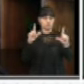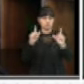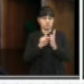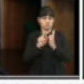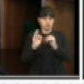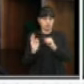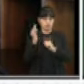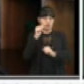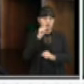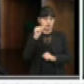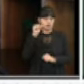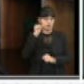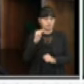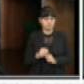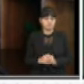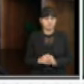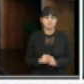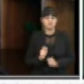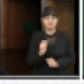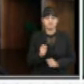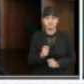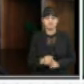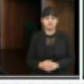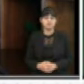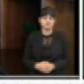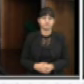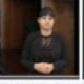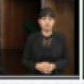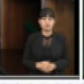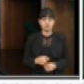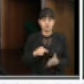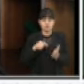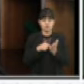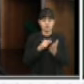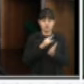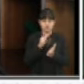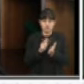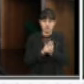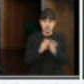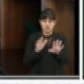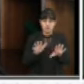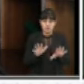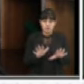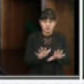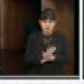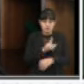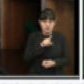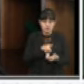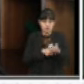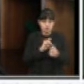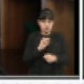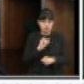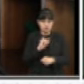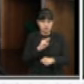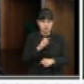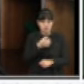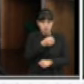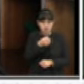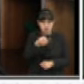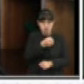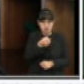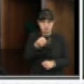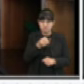decisiones que estaba claramente establecida era que el mundo Jacobo secretario